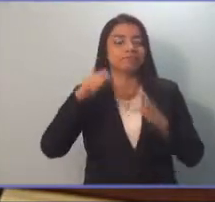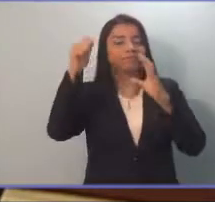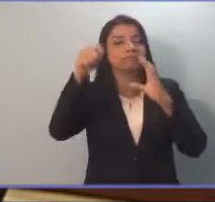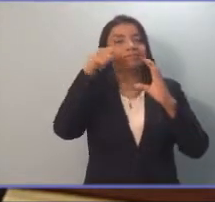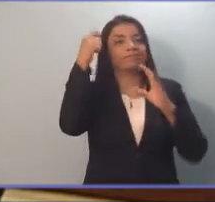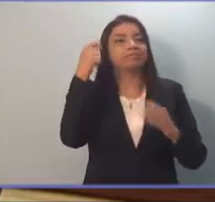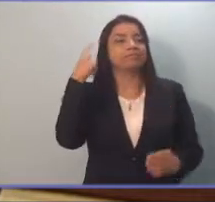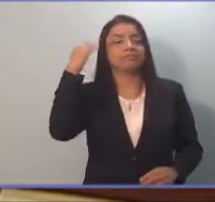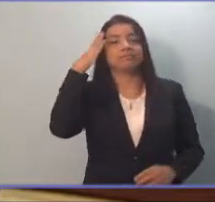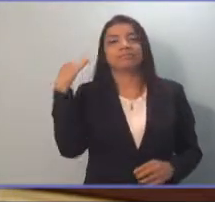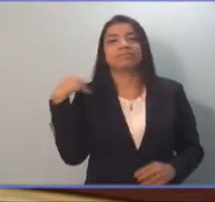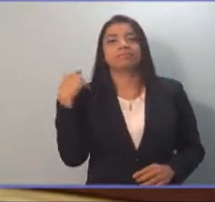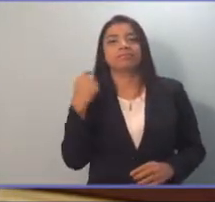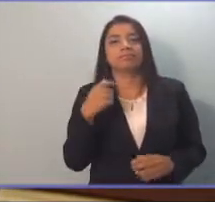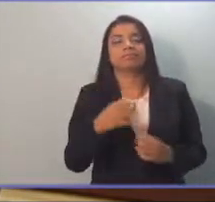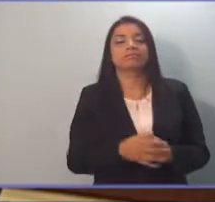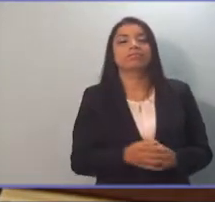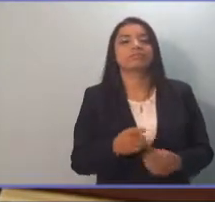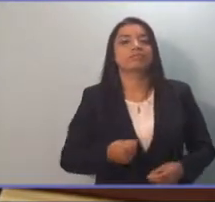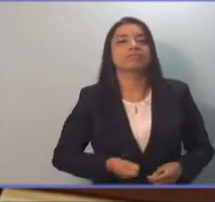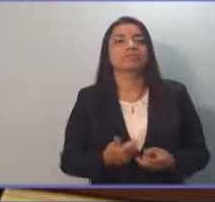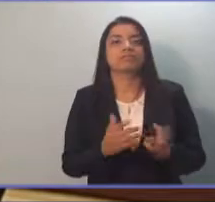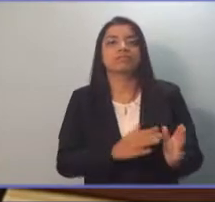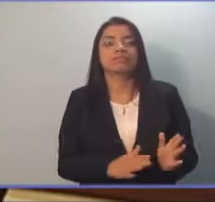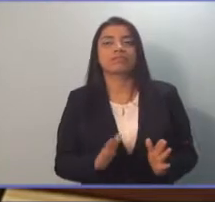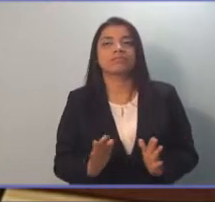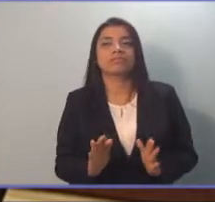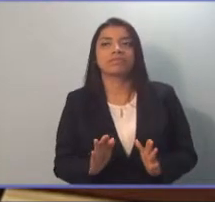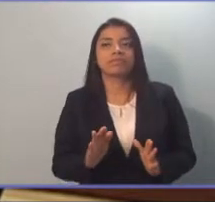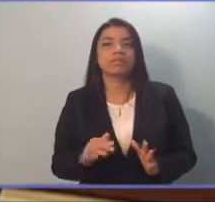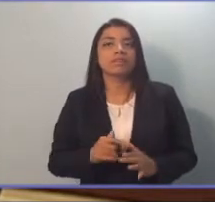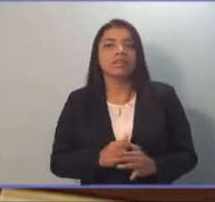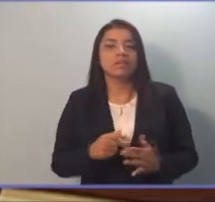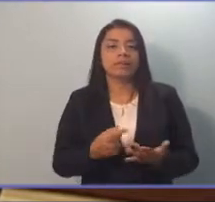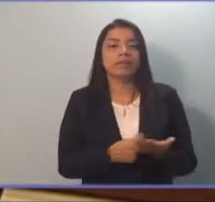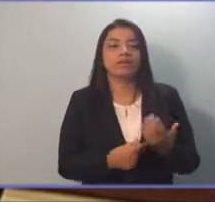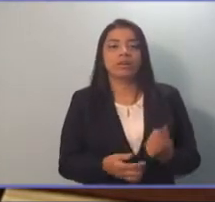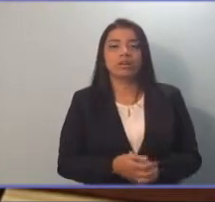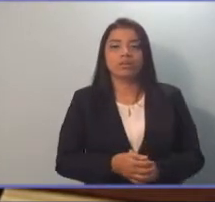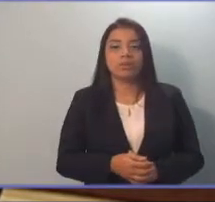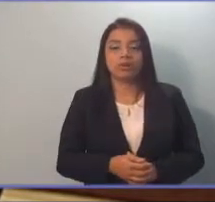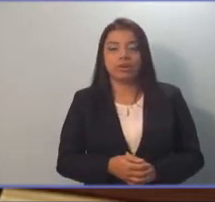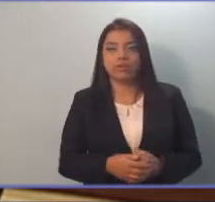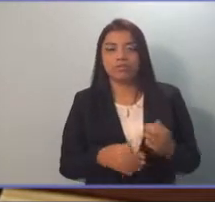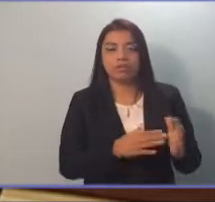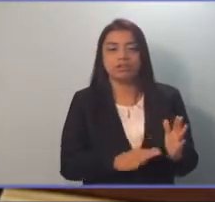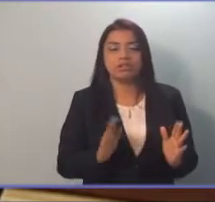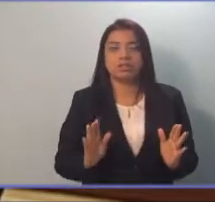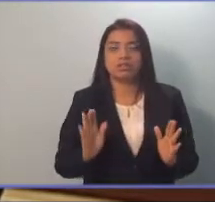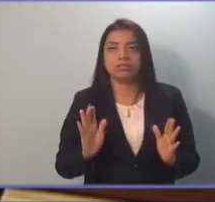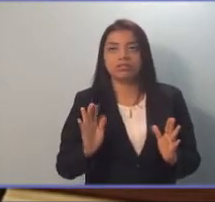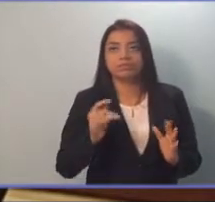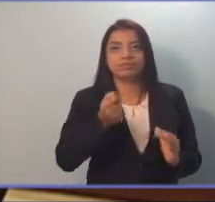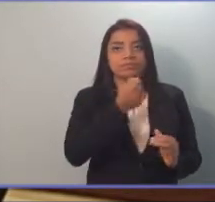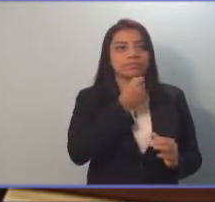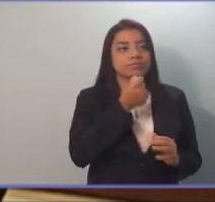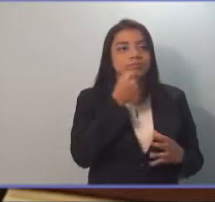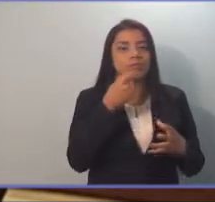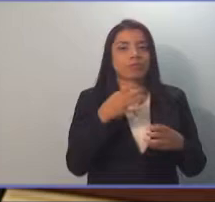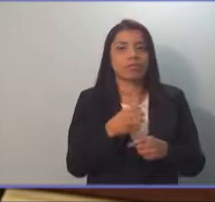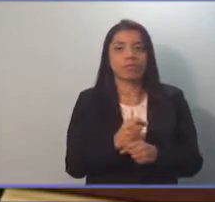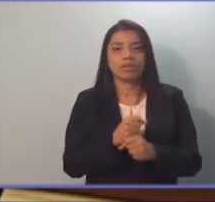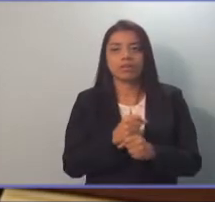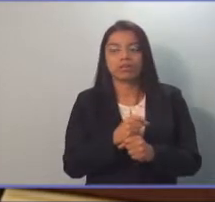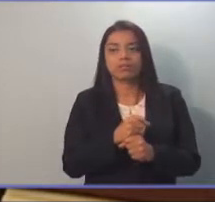y señores, a continuación vamos a informar lo más relevante que contiene el informe que hemos